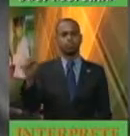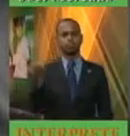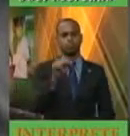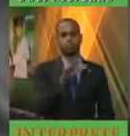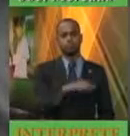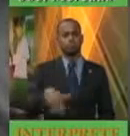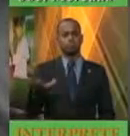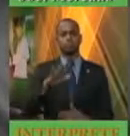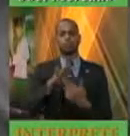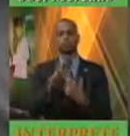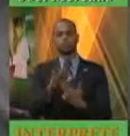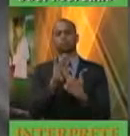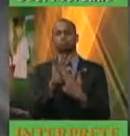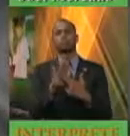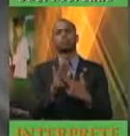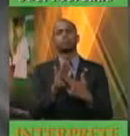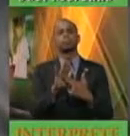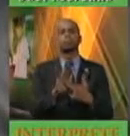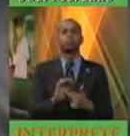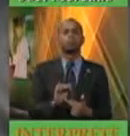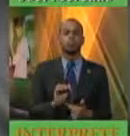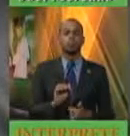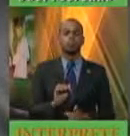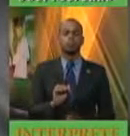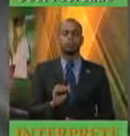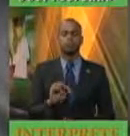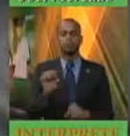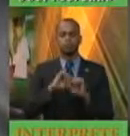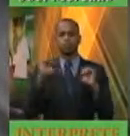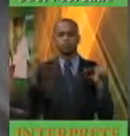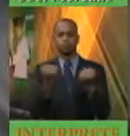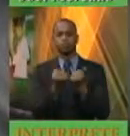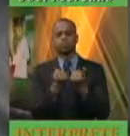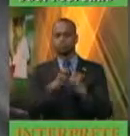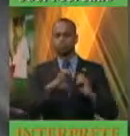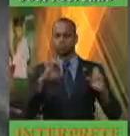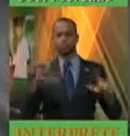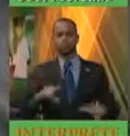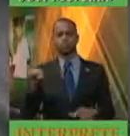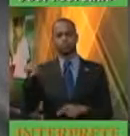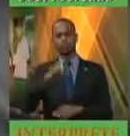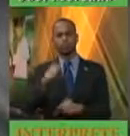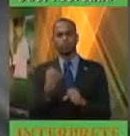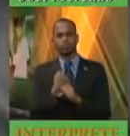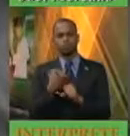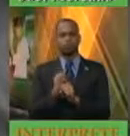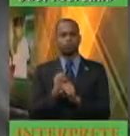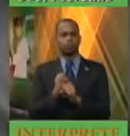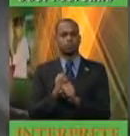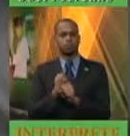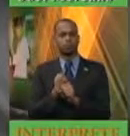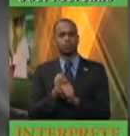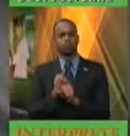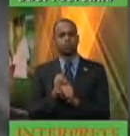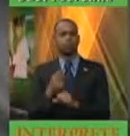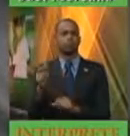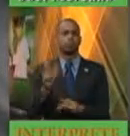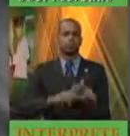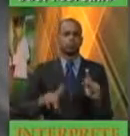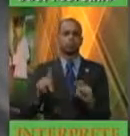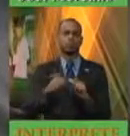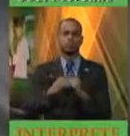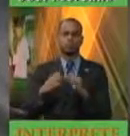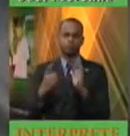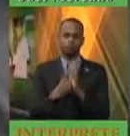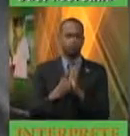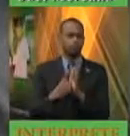y los representantes de la sociedad civil trabajen con la persona con